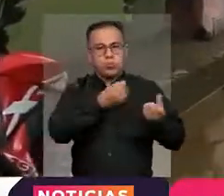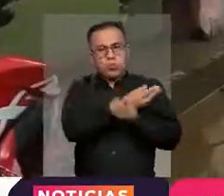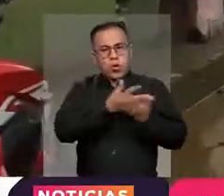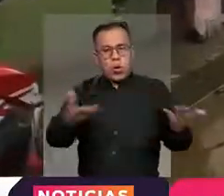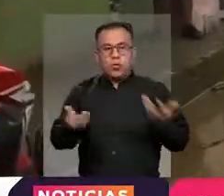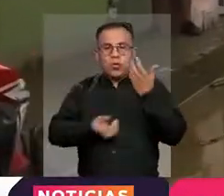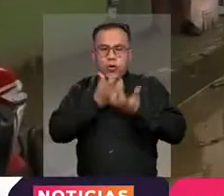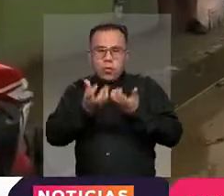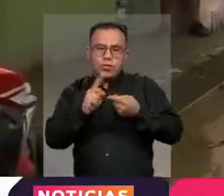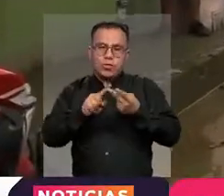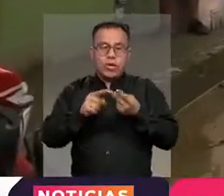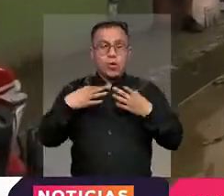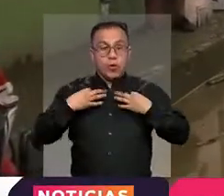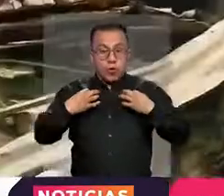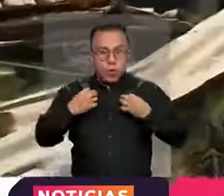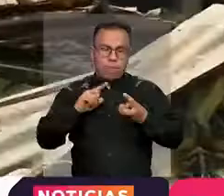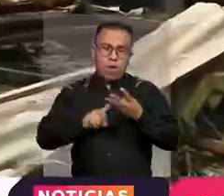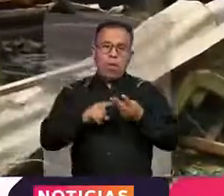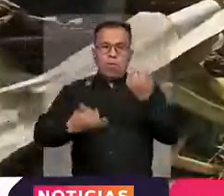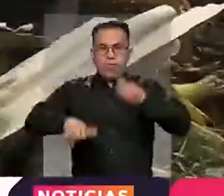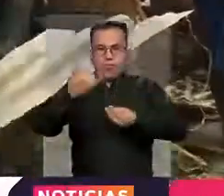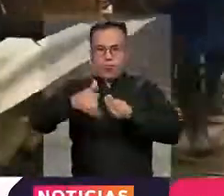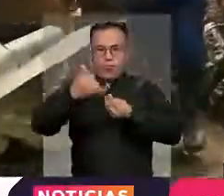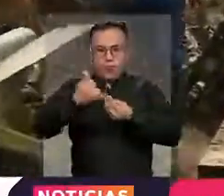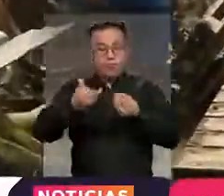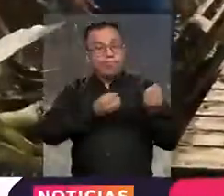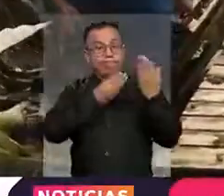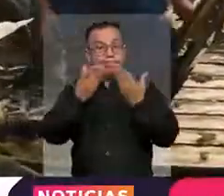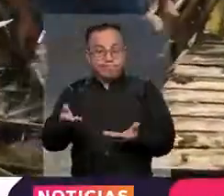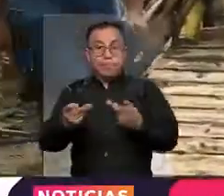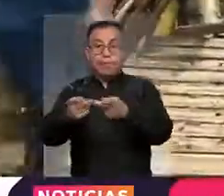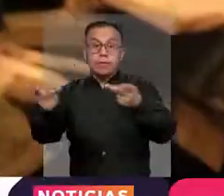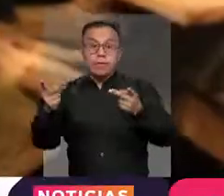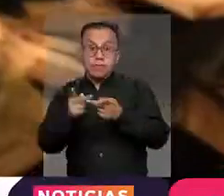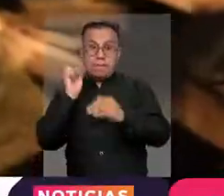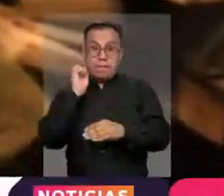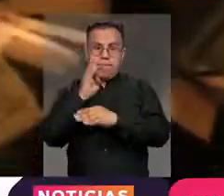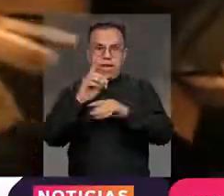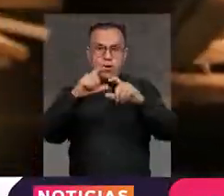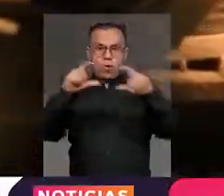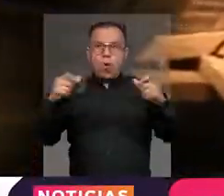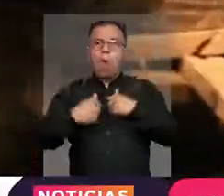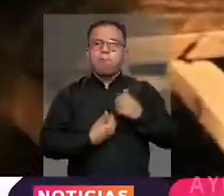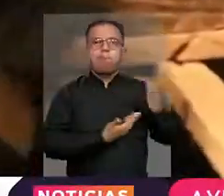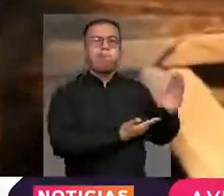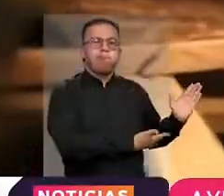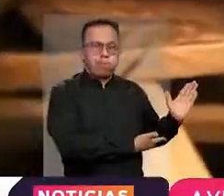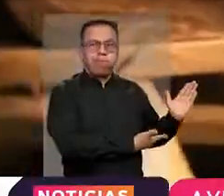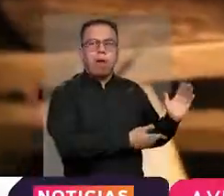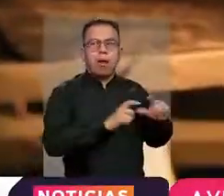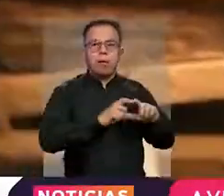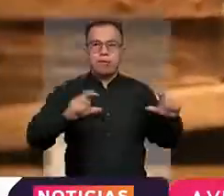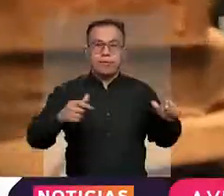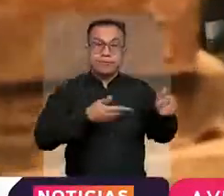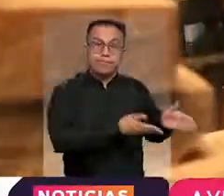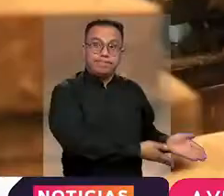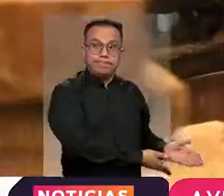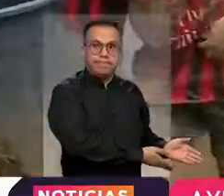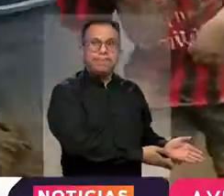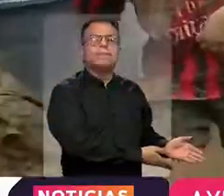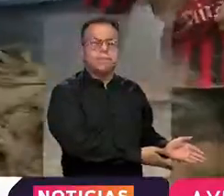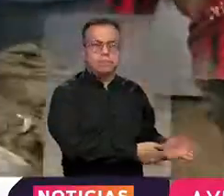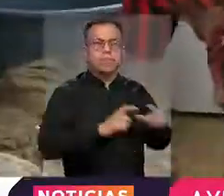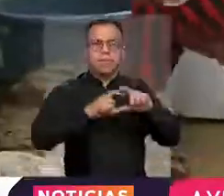utensilios de cocina, menaje, ropa o juguetes. También habilitaron la cuenta corriente que aparece en pantalla a nombre de la